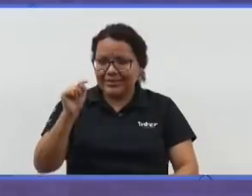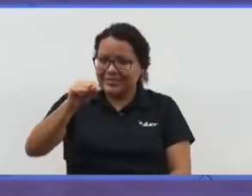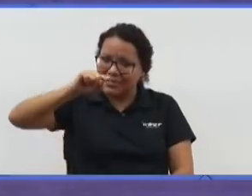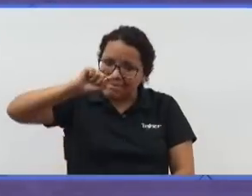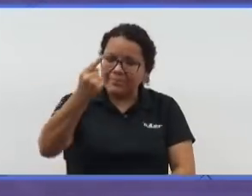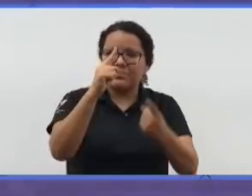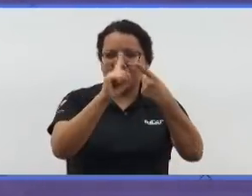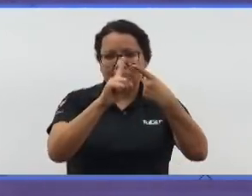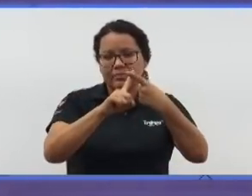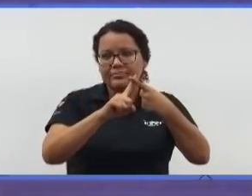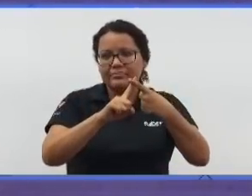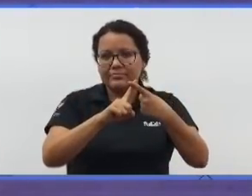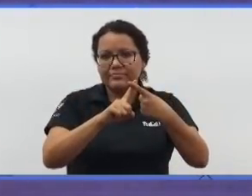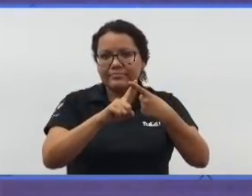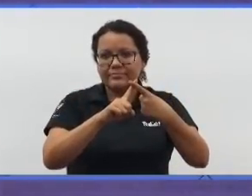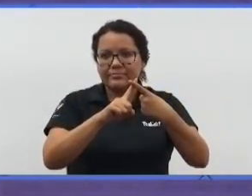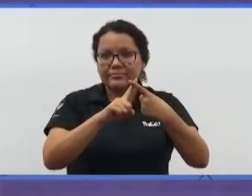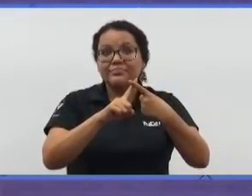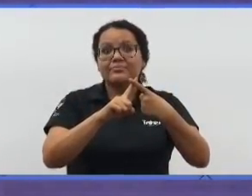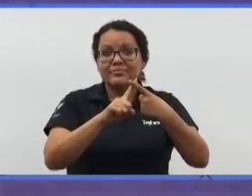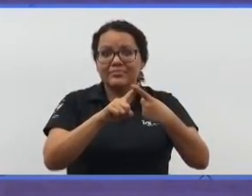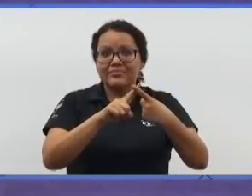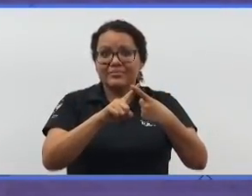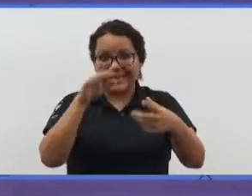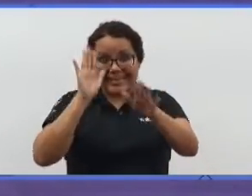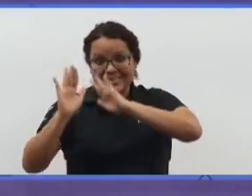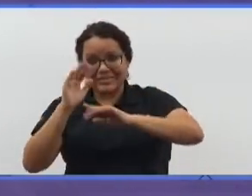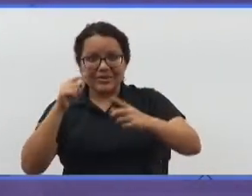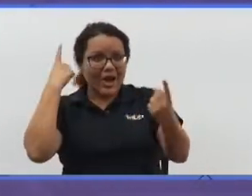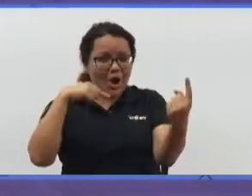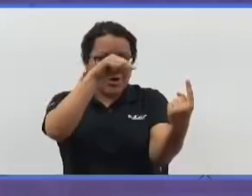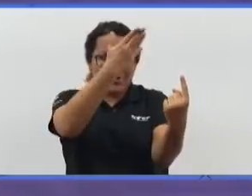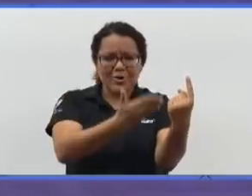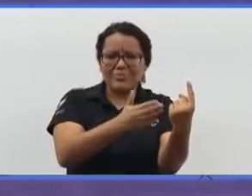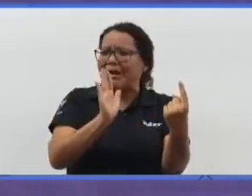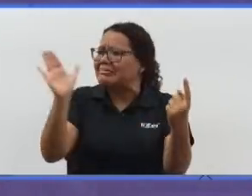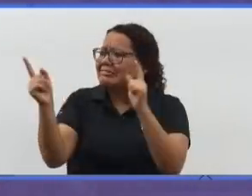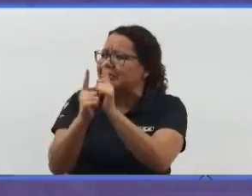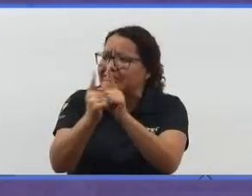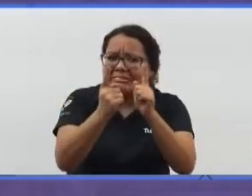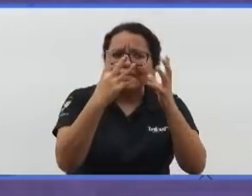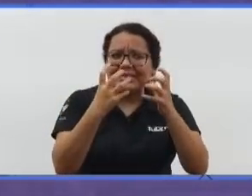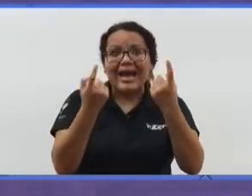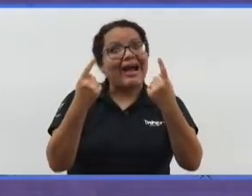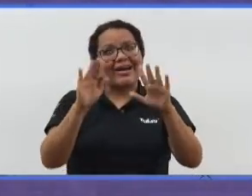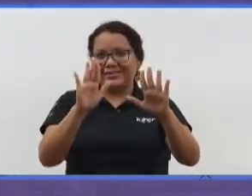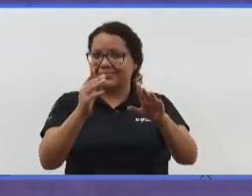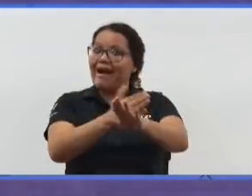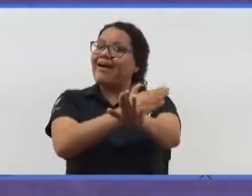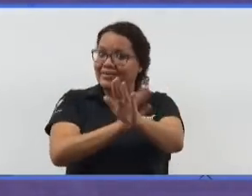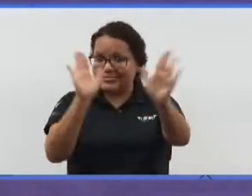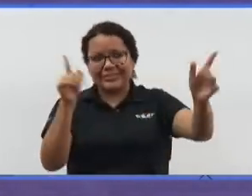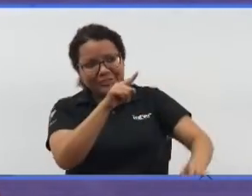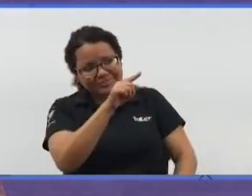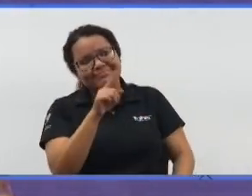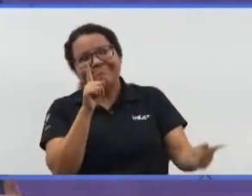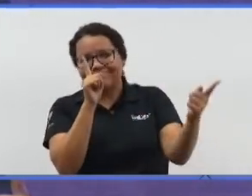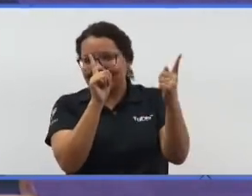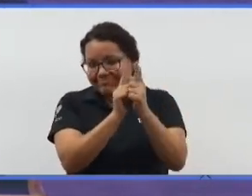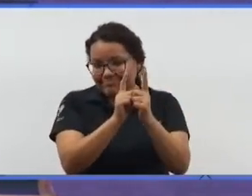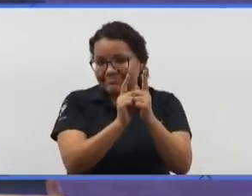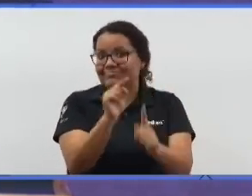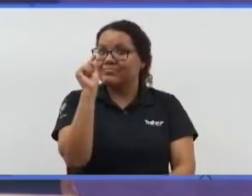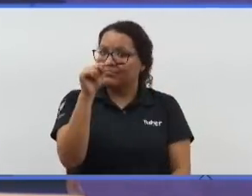salvación él quería conocer a jesús pero jesús lo conoció a él y con esto quiero probar que